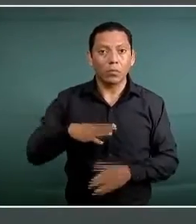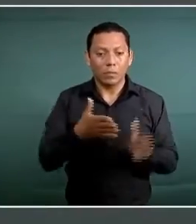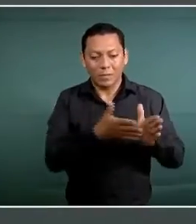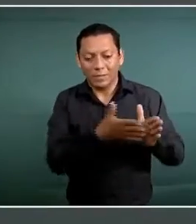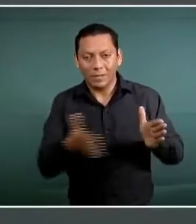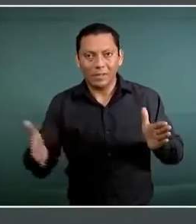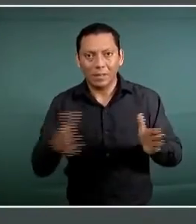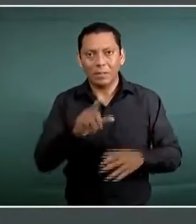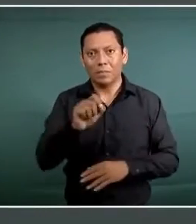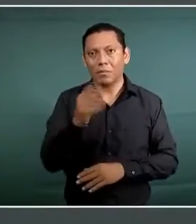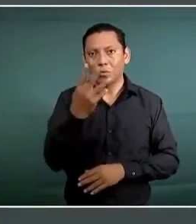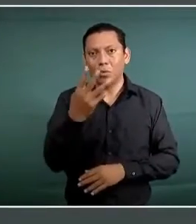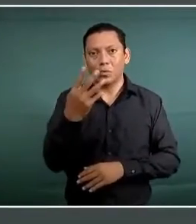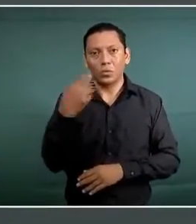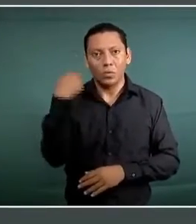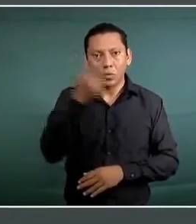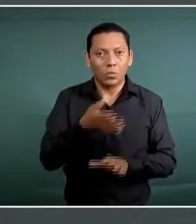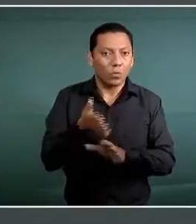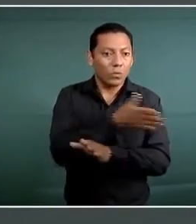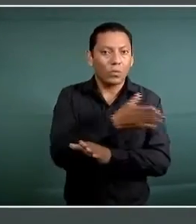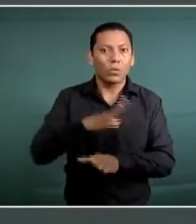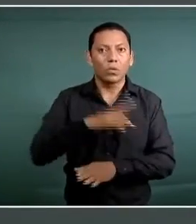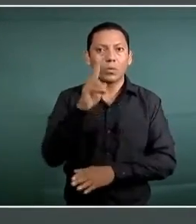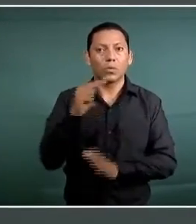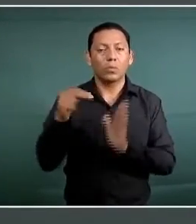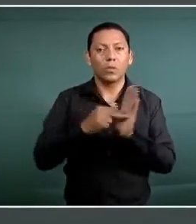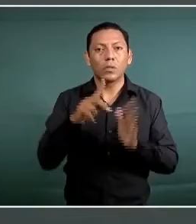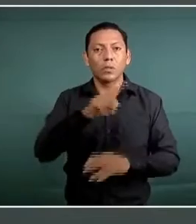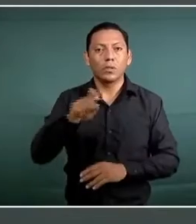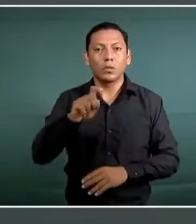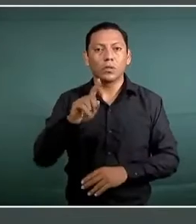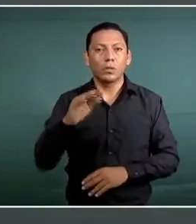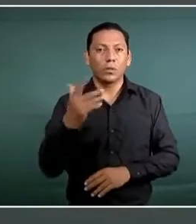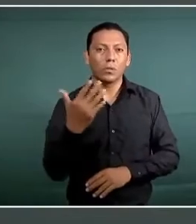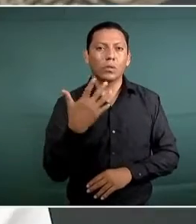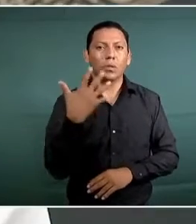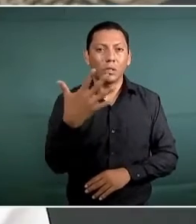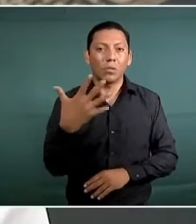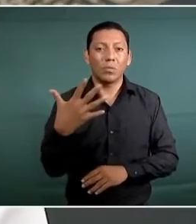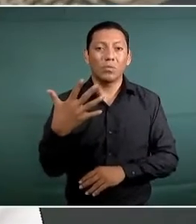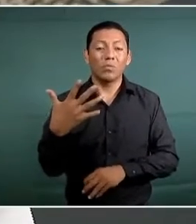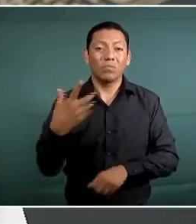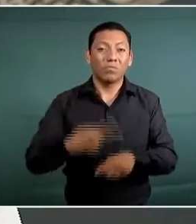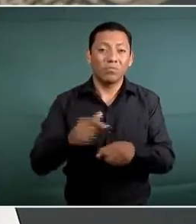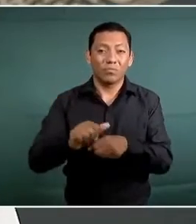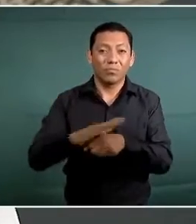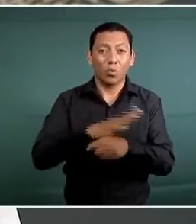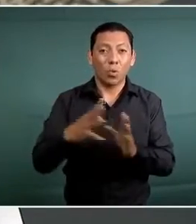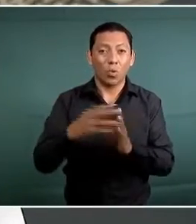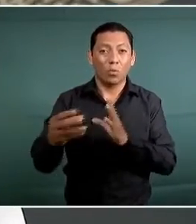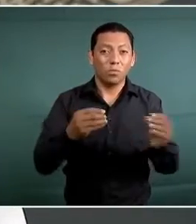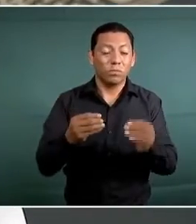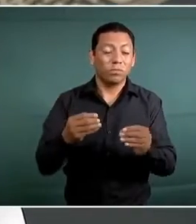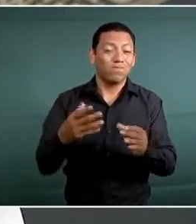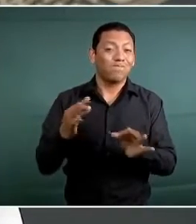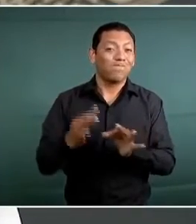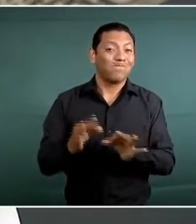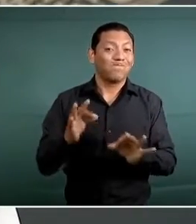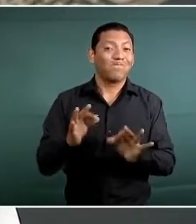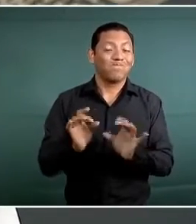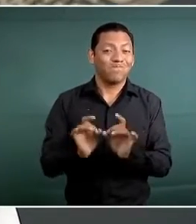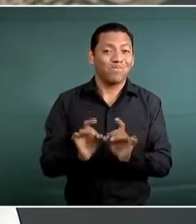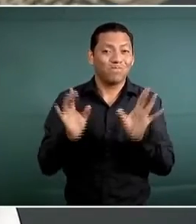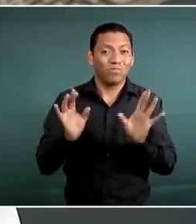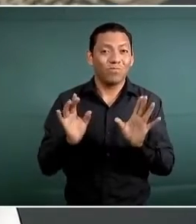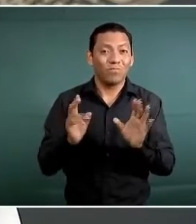24 horas, 2 mil 155 infectados históricamente, de